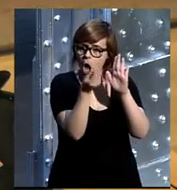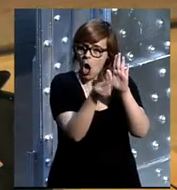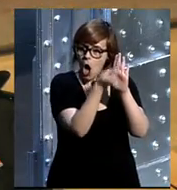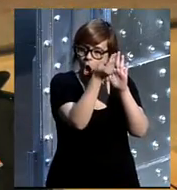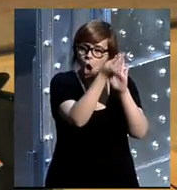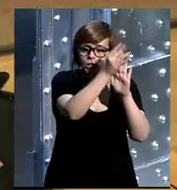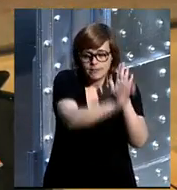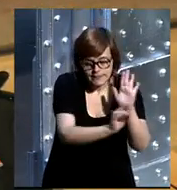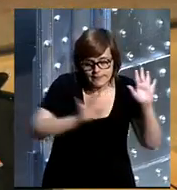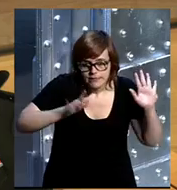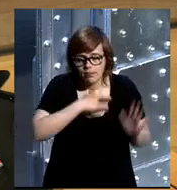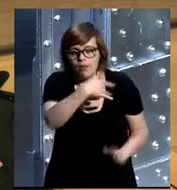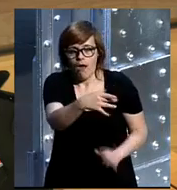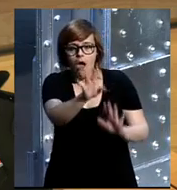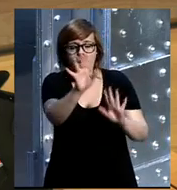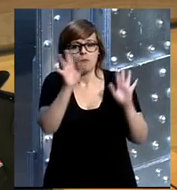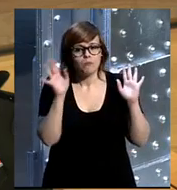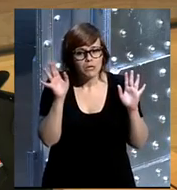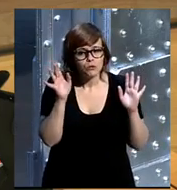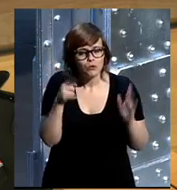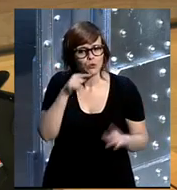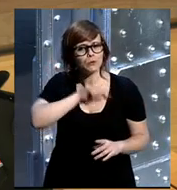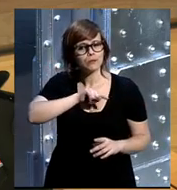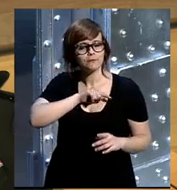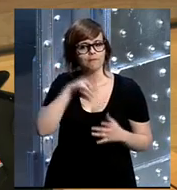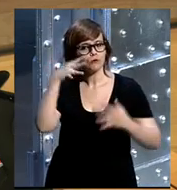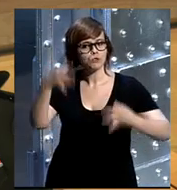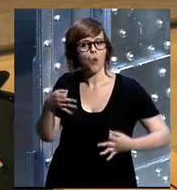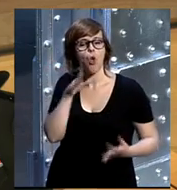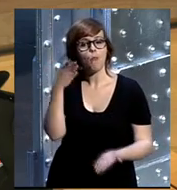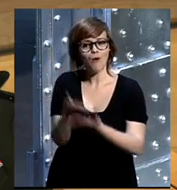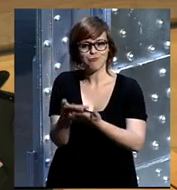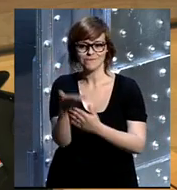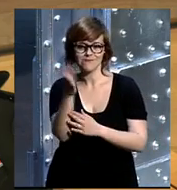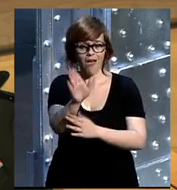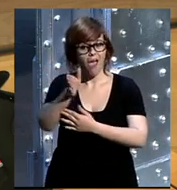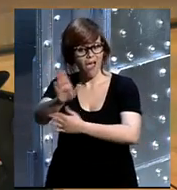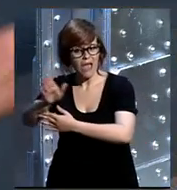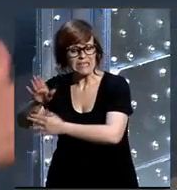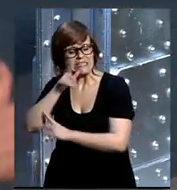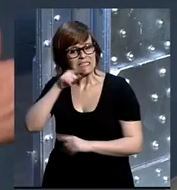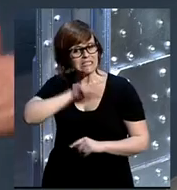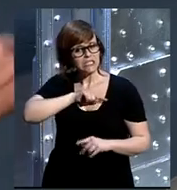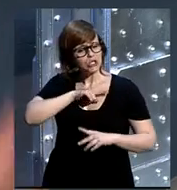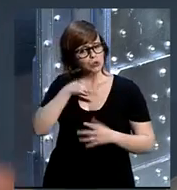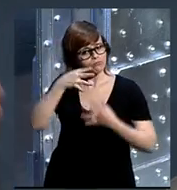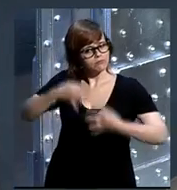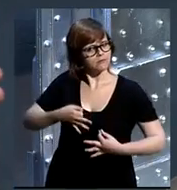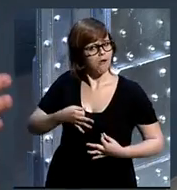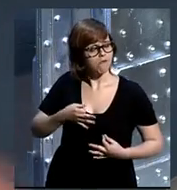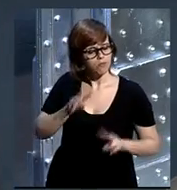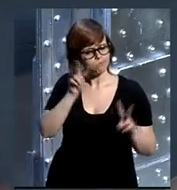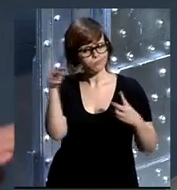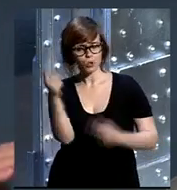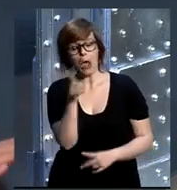tan fácil, no sé, yo no me siento seguro proponiendo cosas. No sé si me explico, no me siento que hay